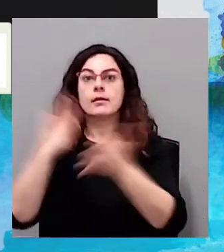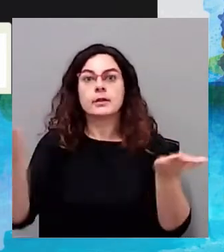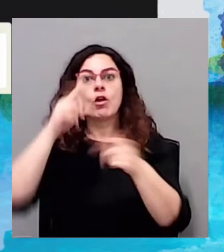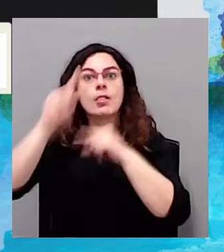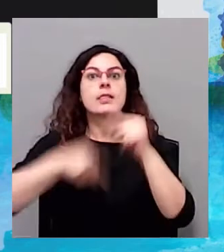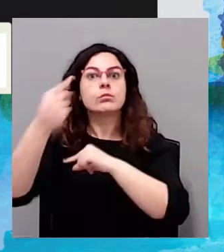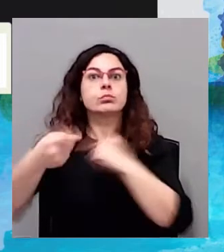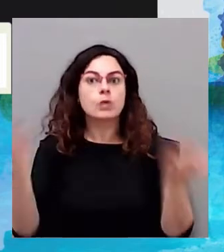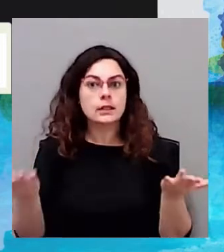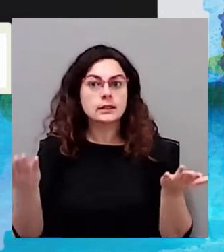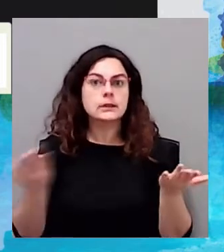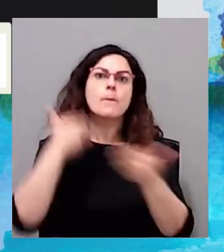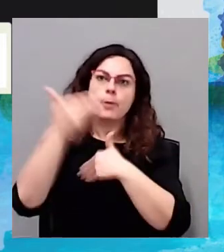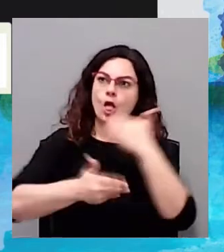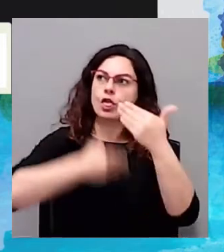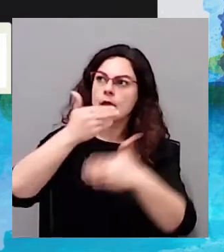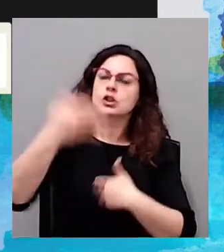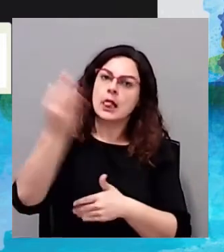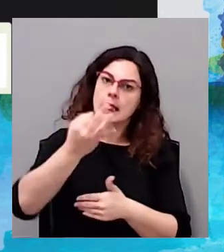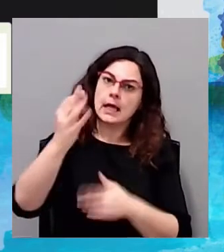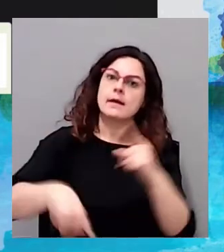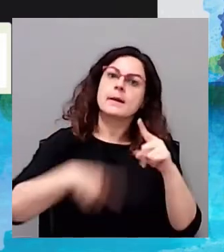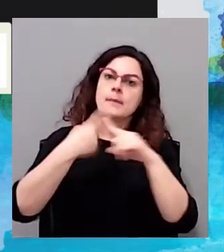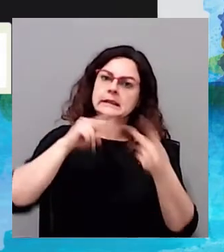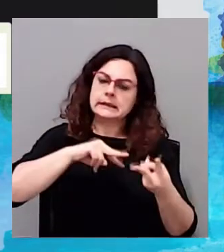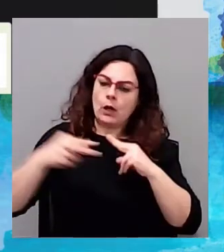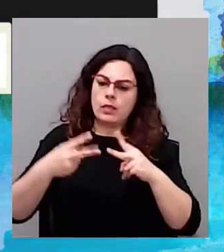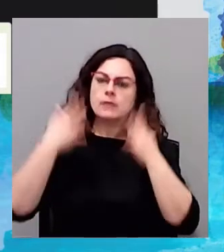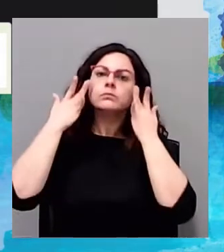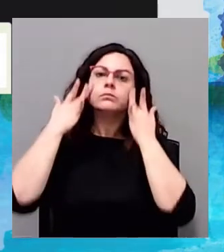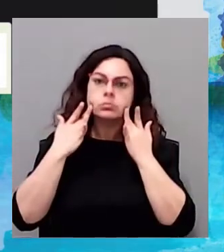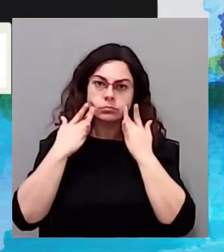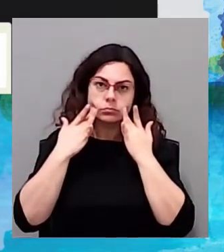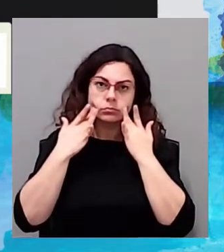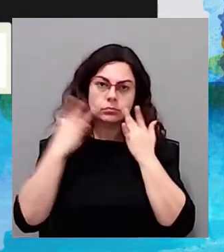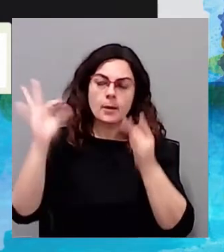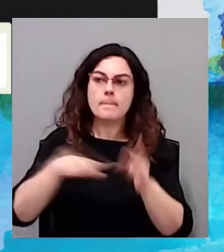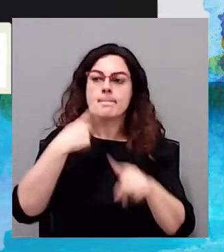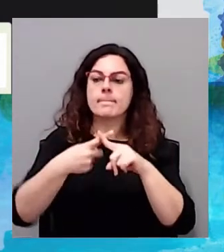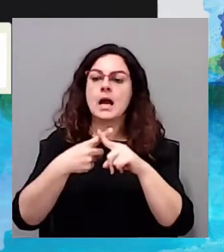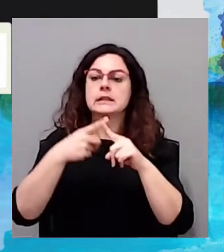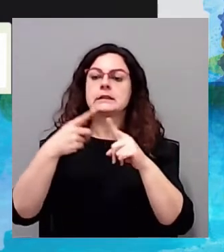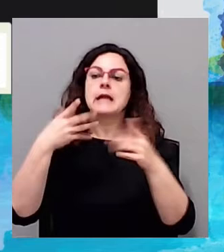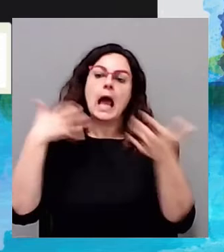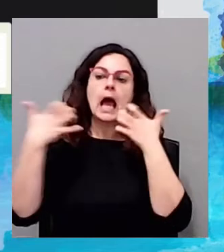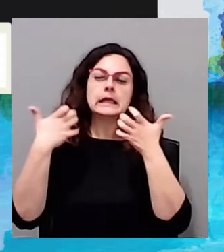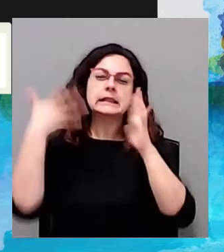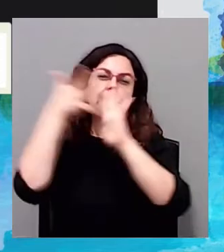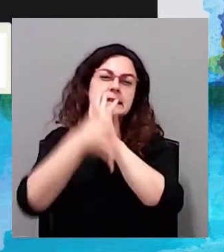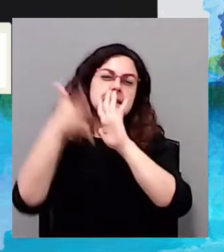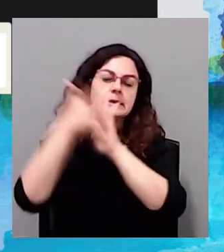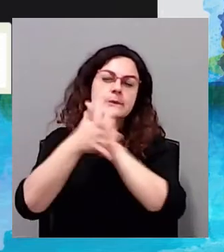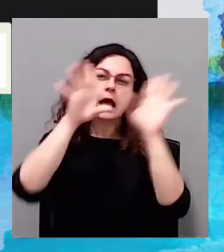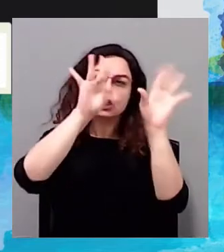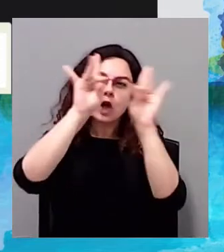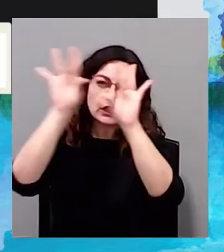un proceso y también hay que traducir esta experiencia, hay que explicar cómo se explora una obra, sobre todo cuando son en 2